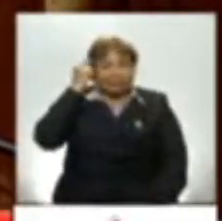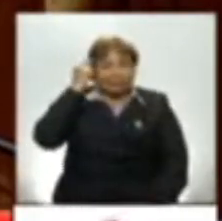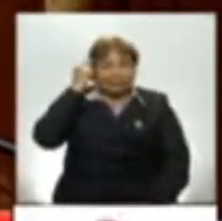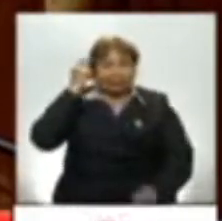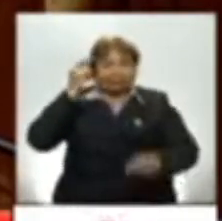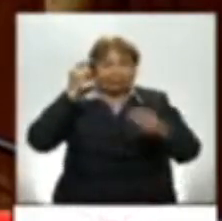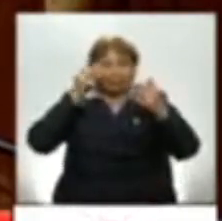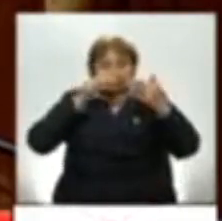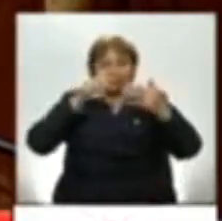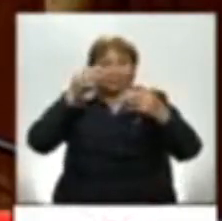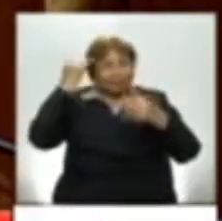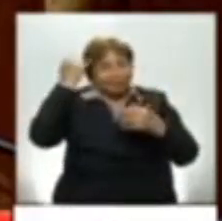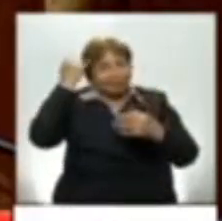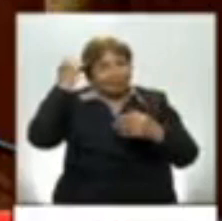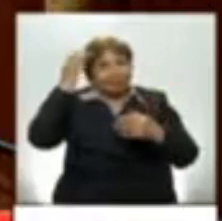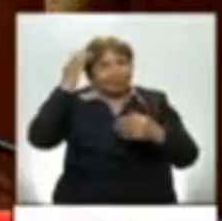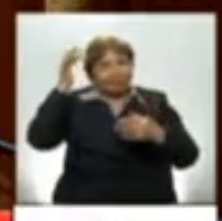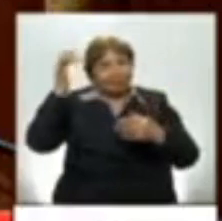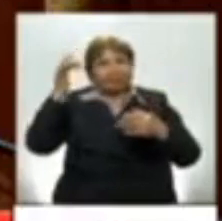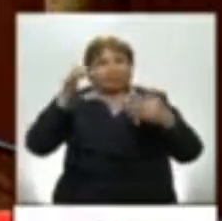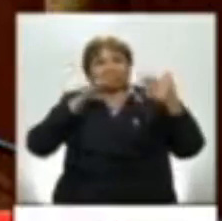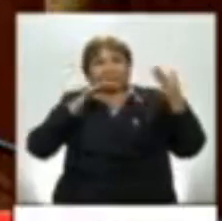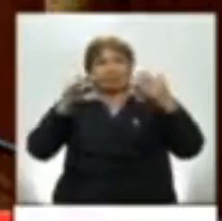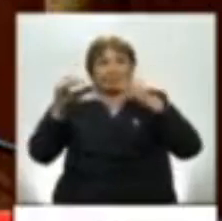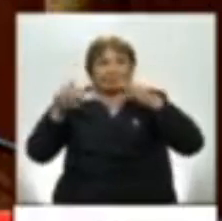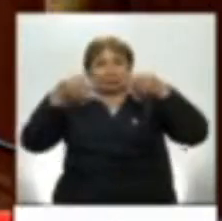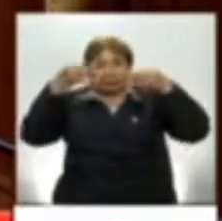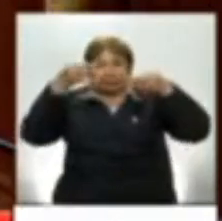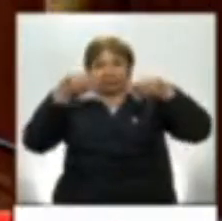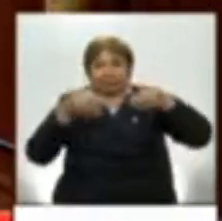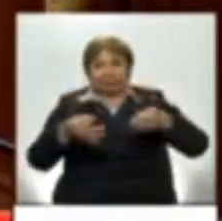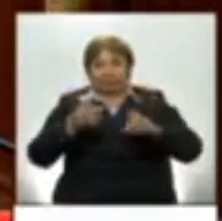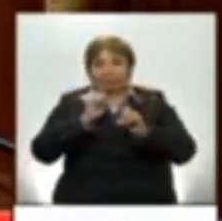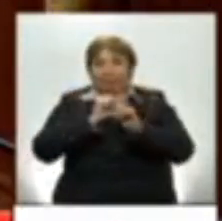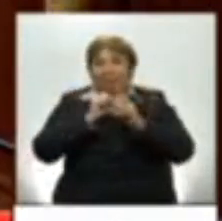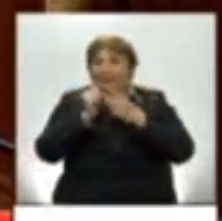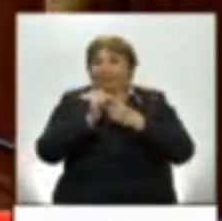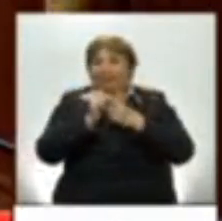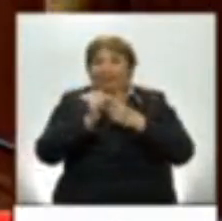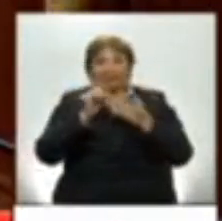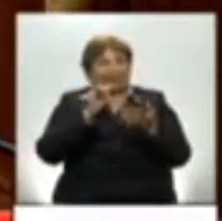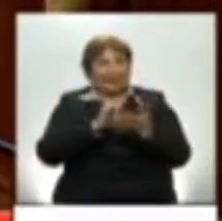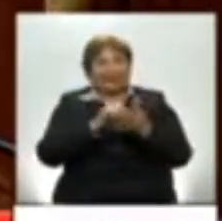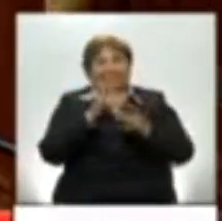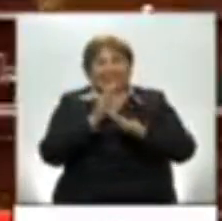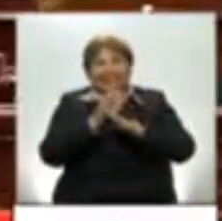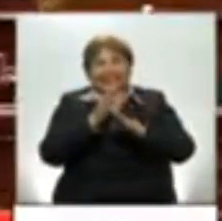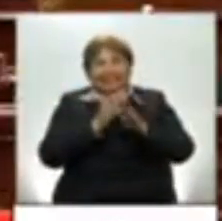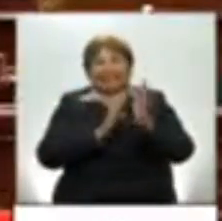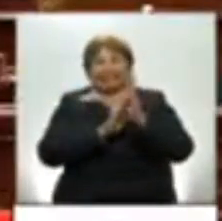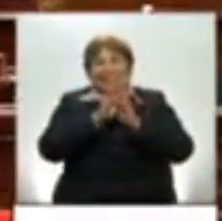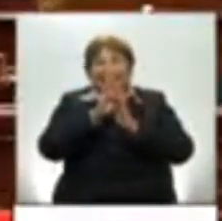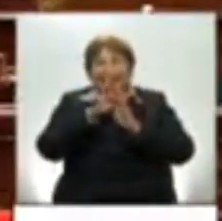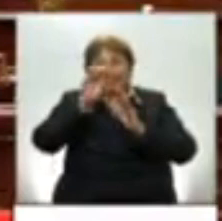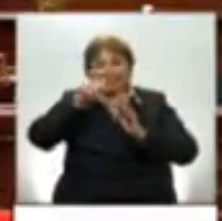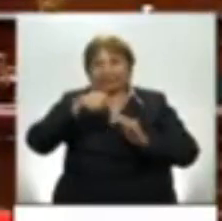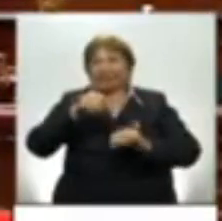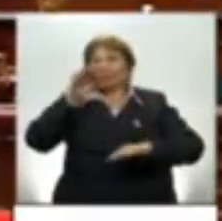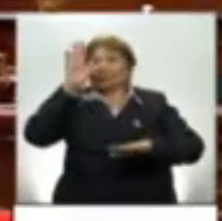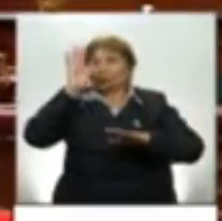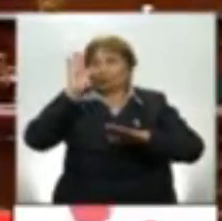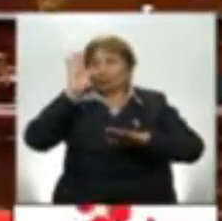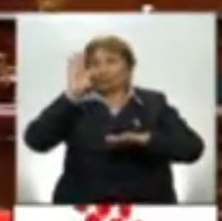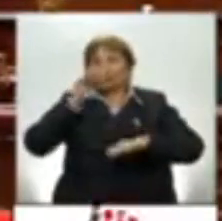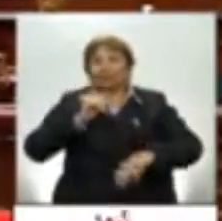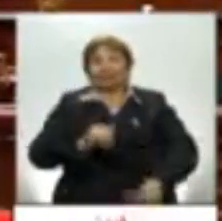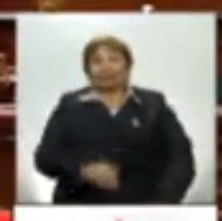luchadores que soñaron por un Perú con justicia social y con desarrollo, sí, juro.